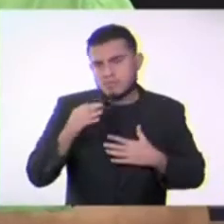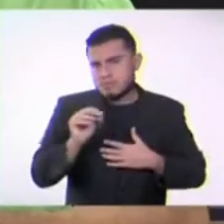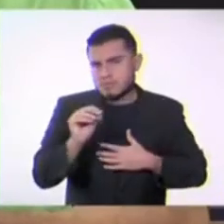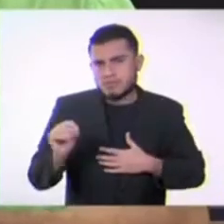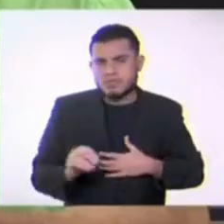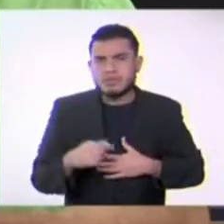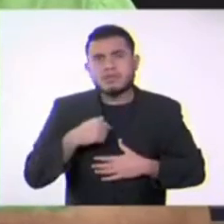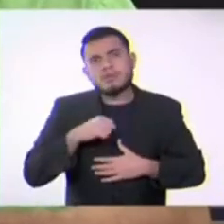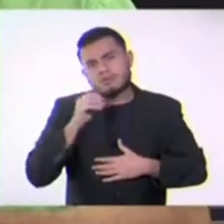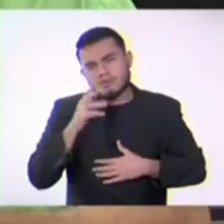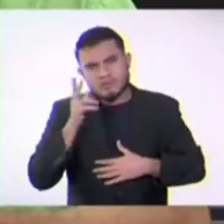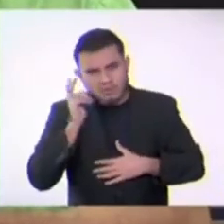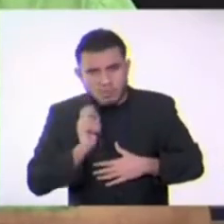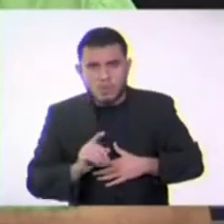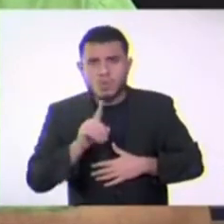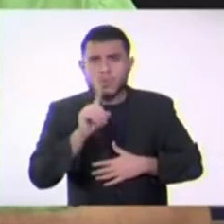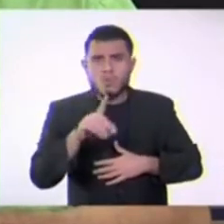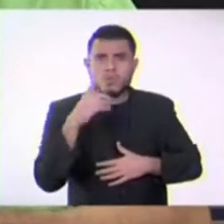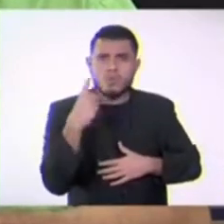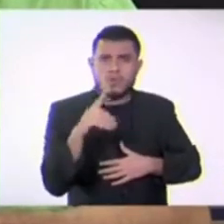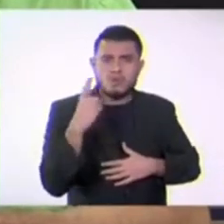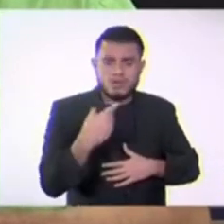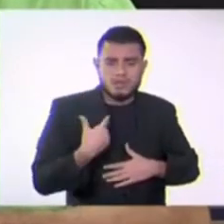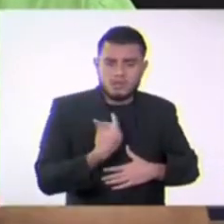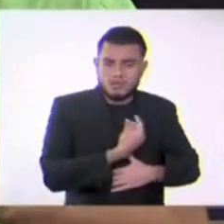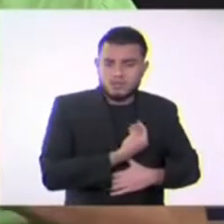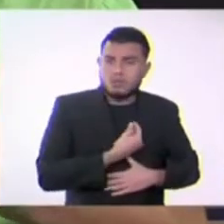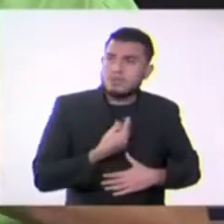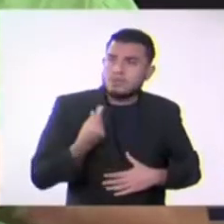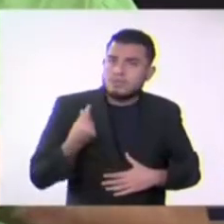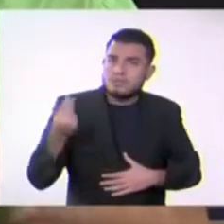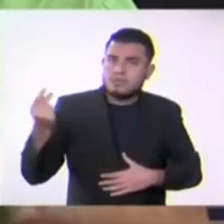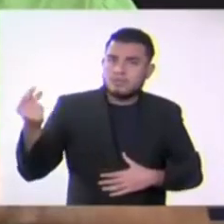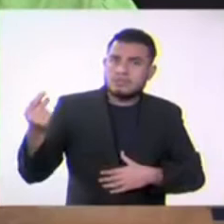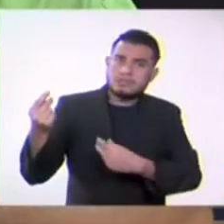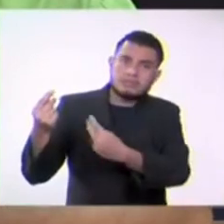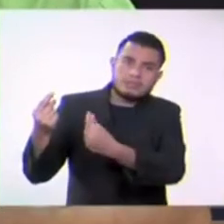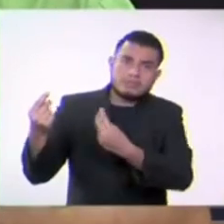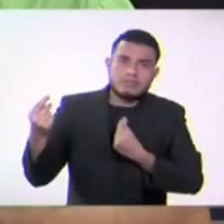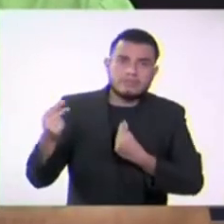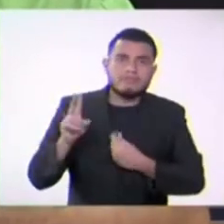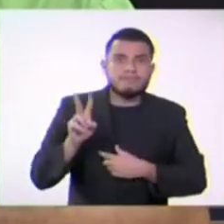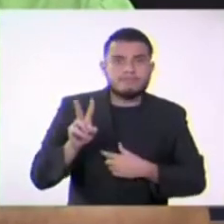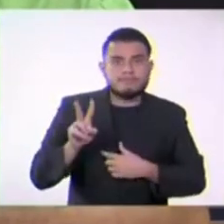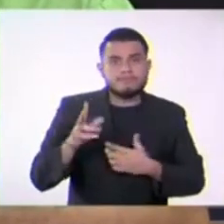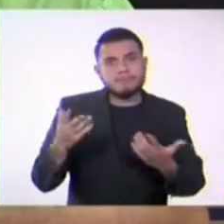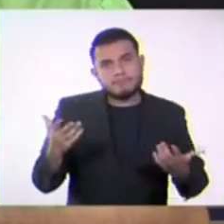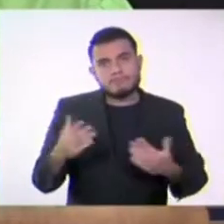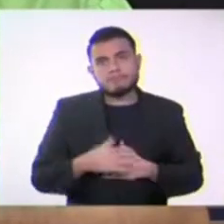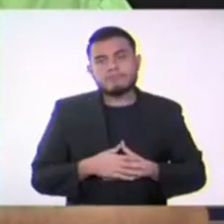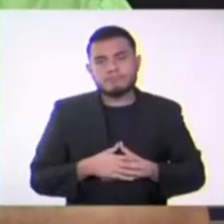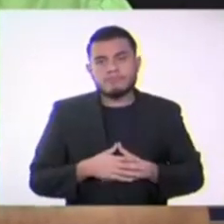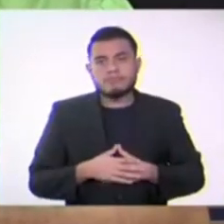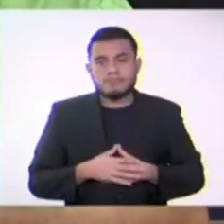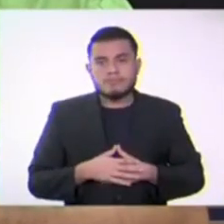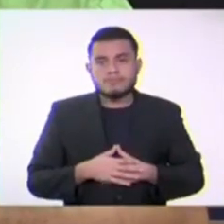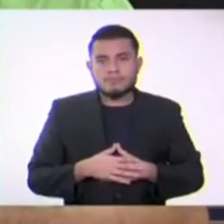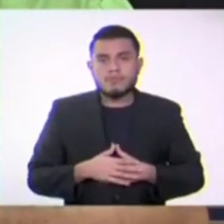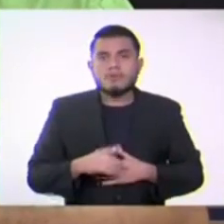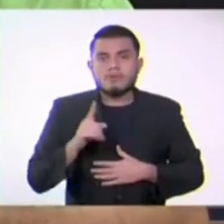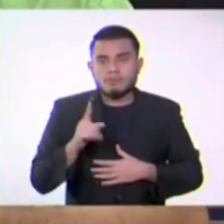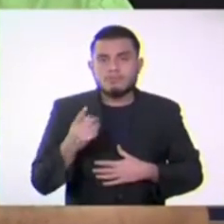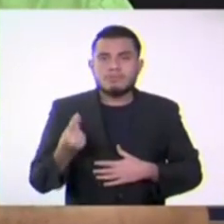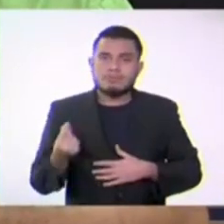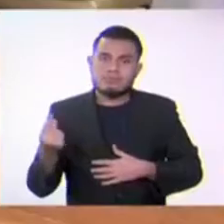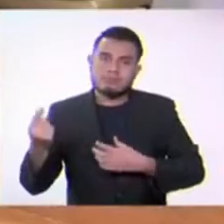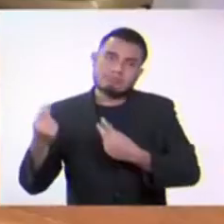poco, por cada dólar que nosotros exportamos, importamos 2. El doble. $2 por cada dólar.